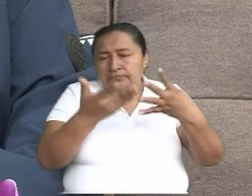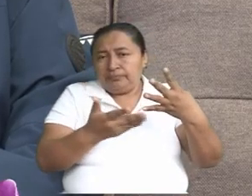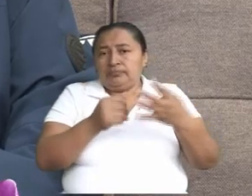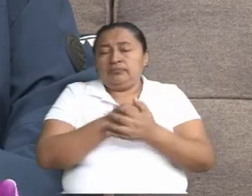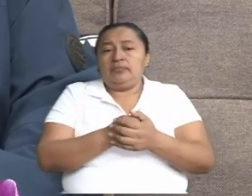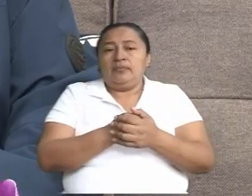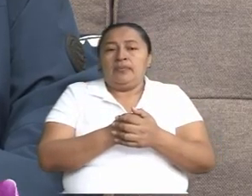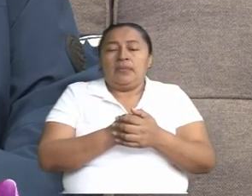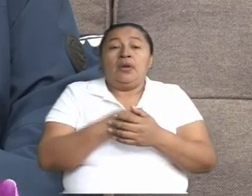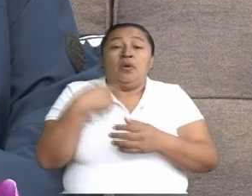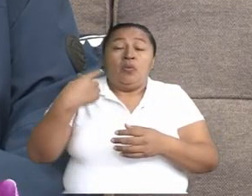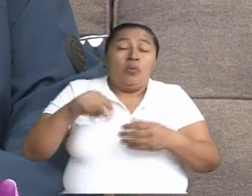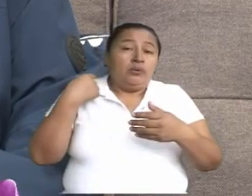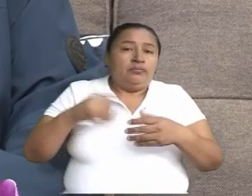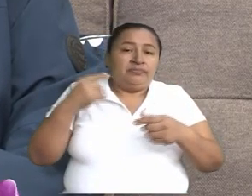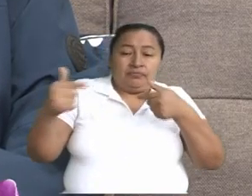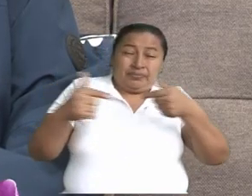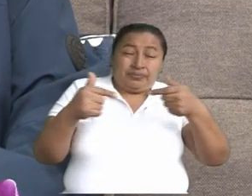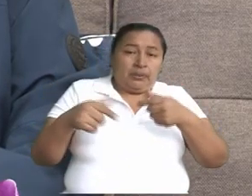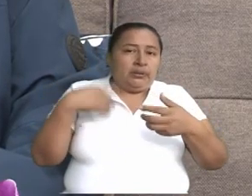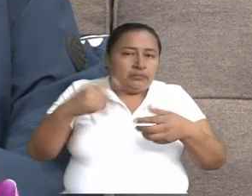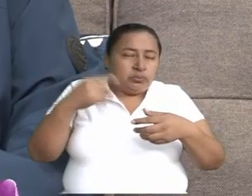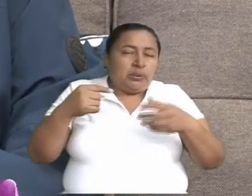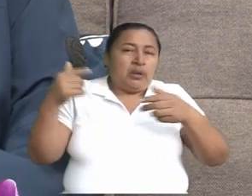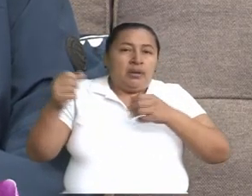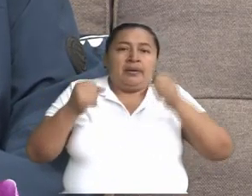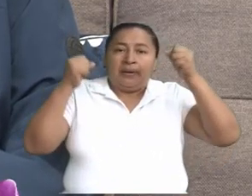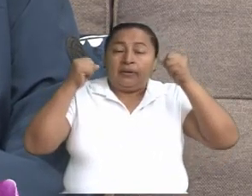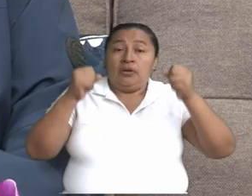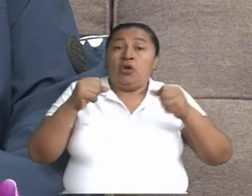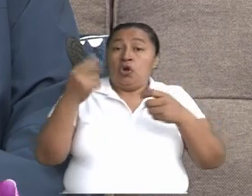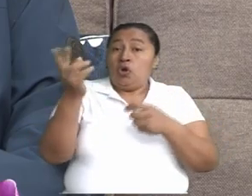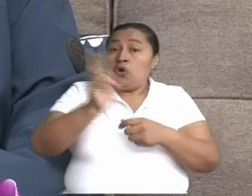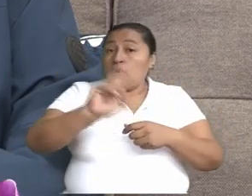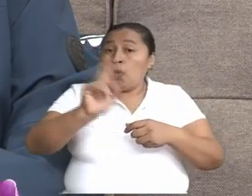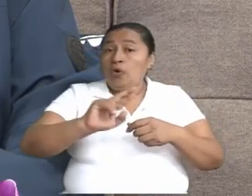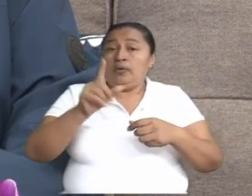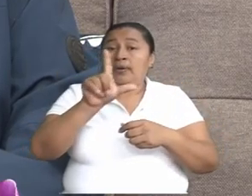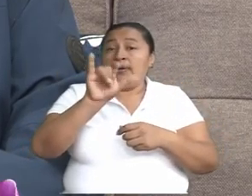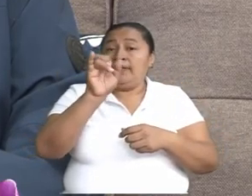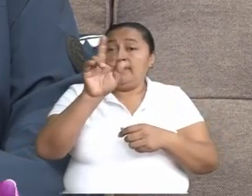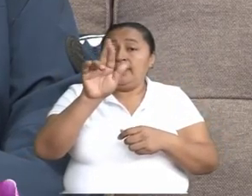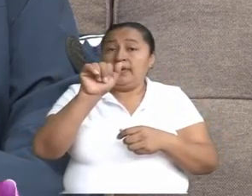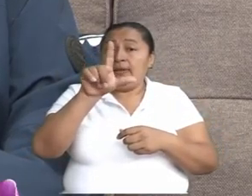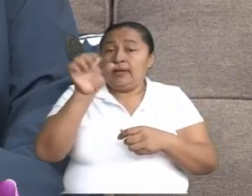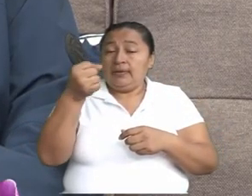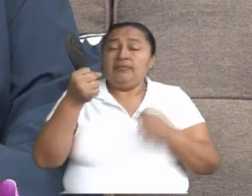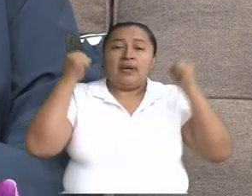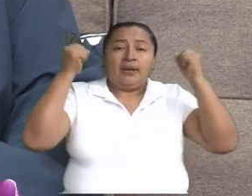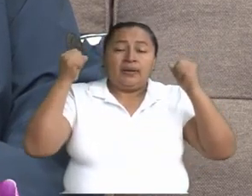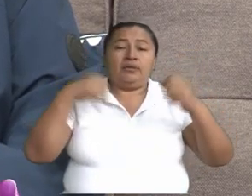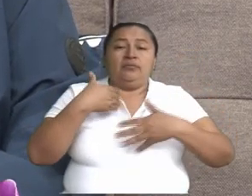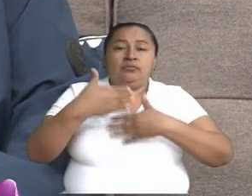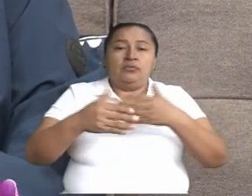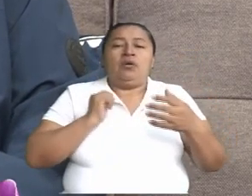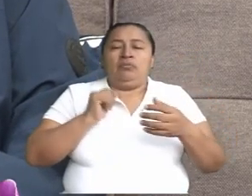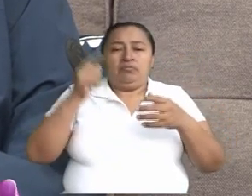Cuando se va ganando la guerra, los liberales van ganando la guerra, está claro de que ellos van a entrar a la